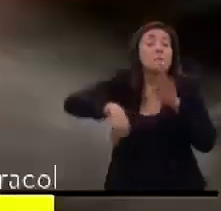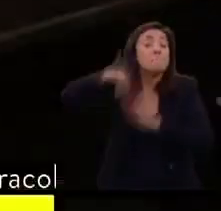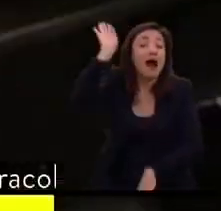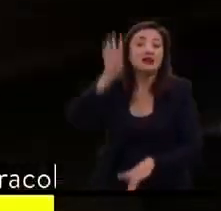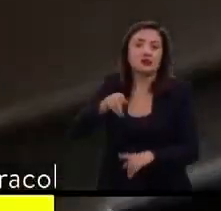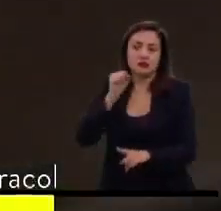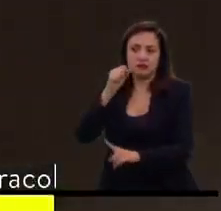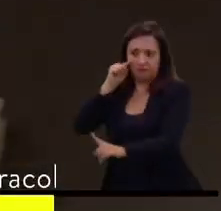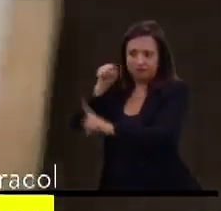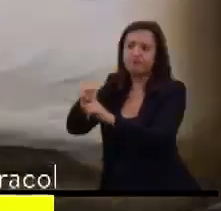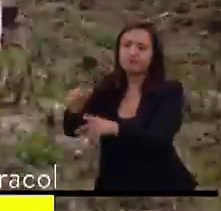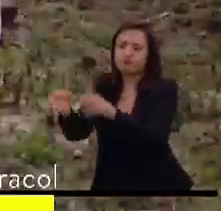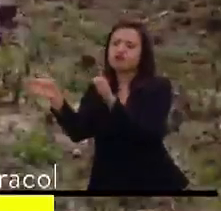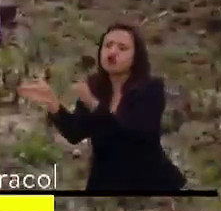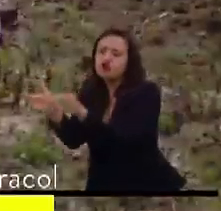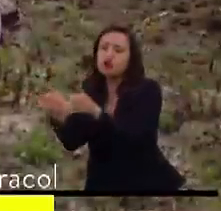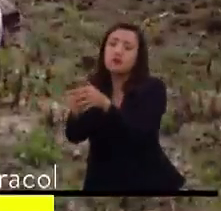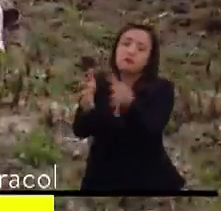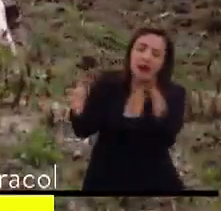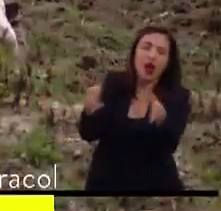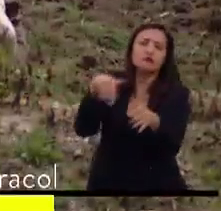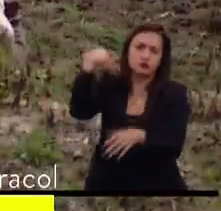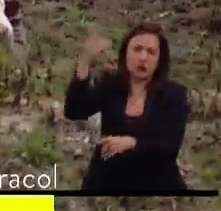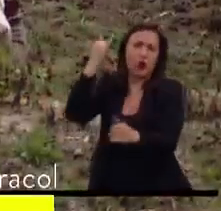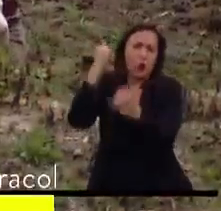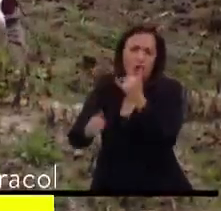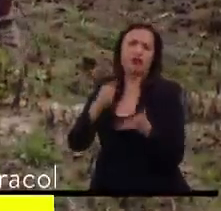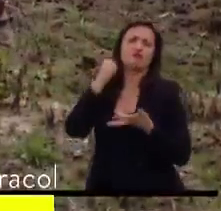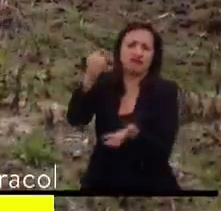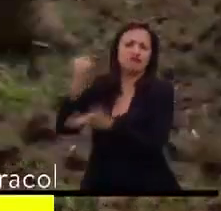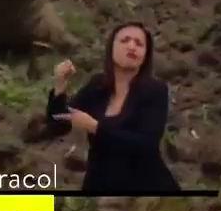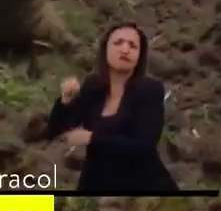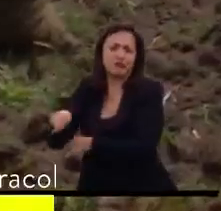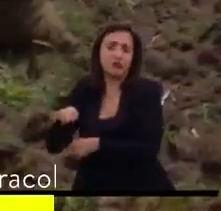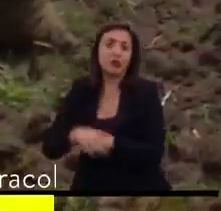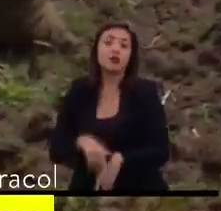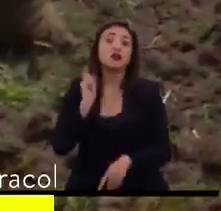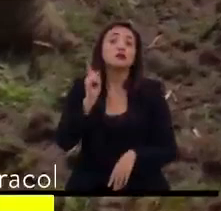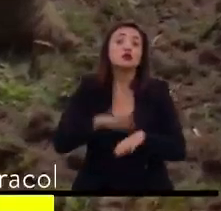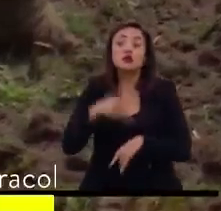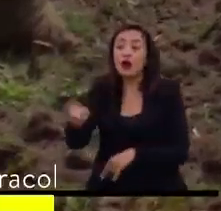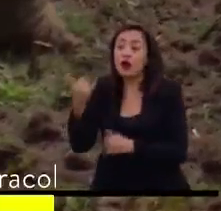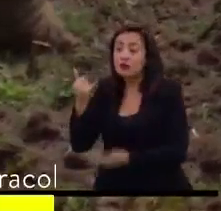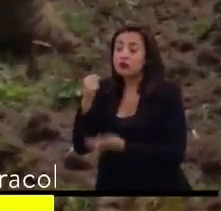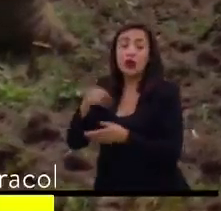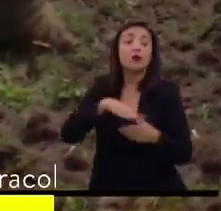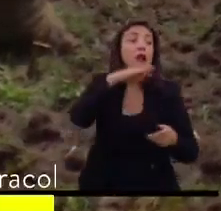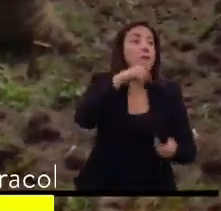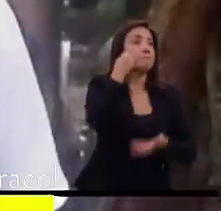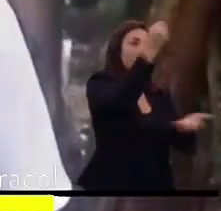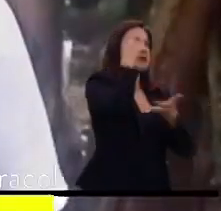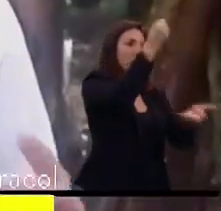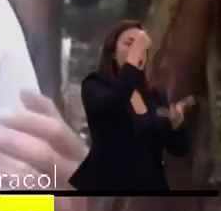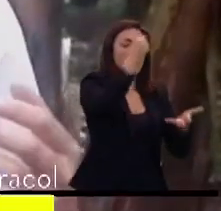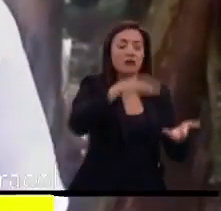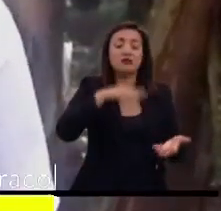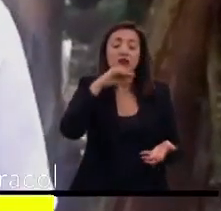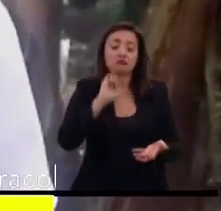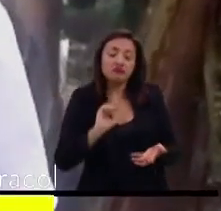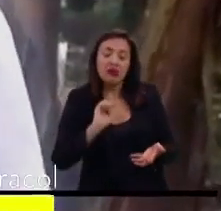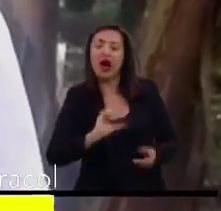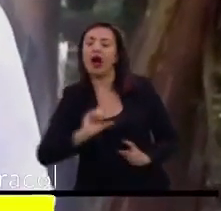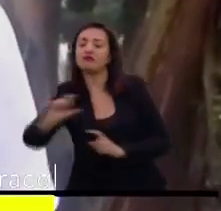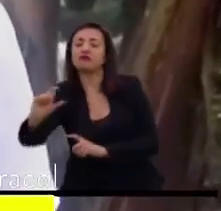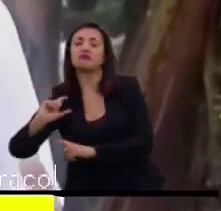beneficiados serán pequeños y medianos. En consecuencia, el 80% restante va para pequeños y medianos productores. Queremos estar en las